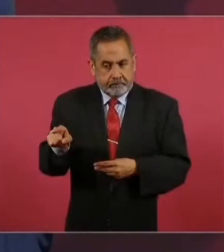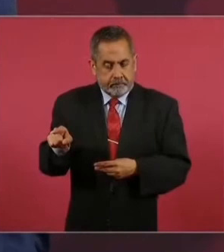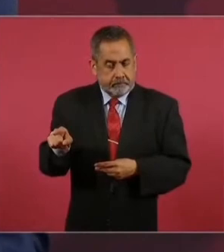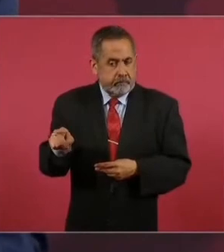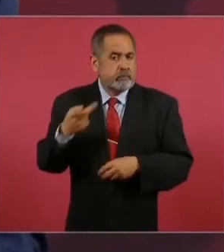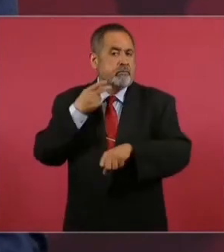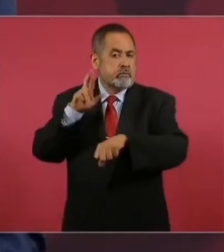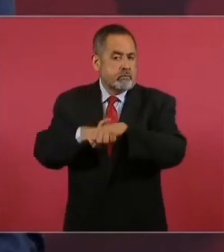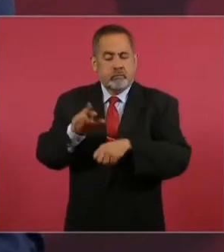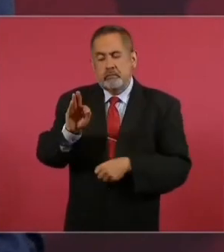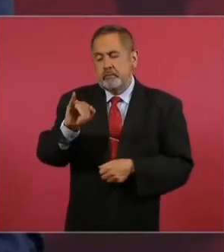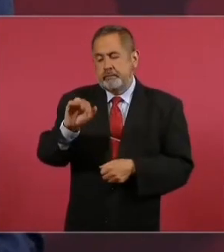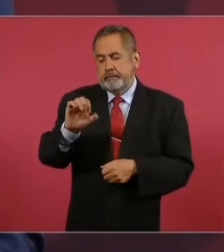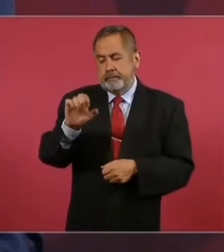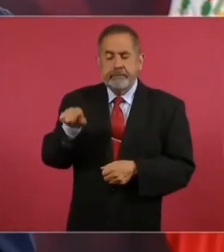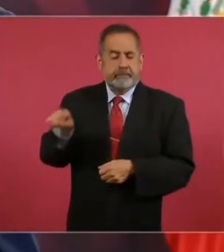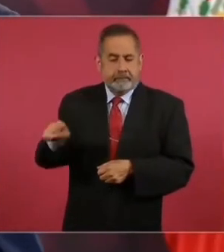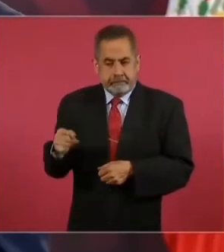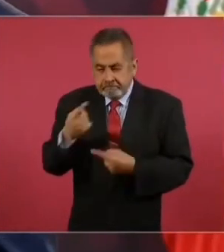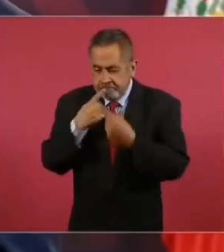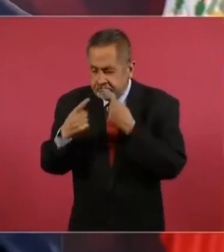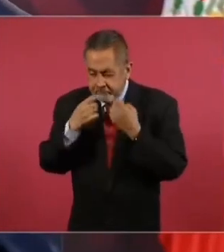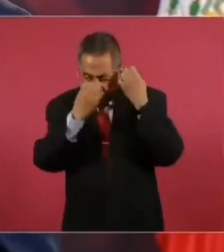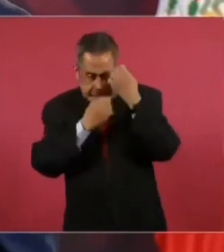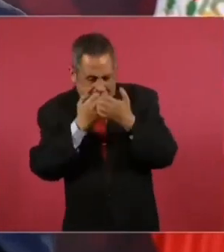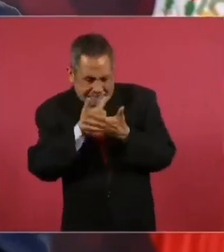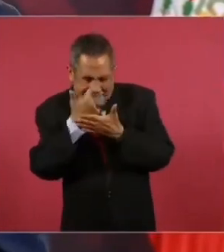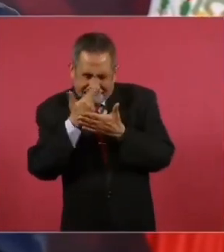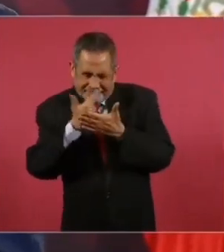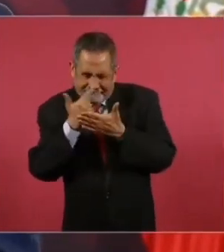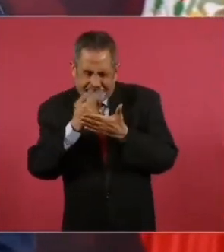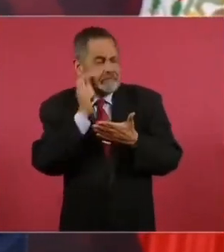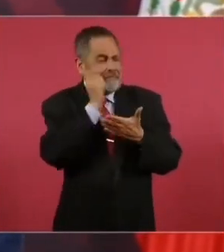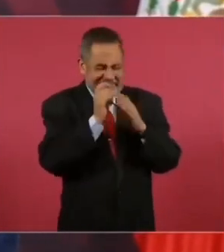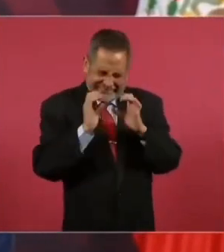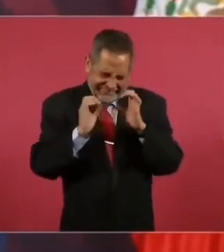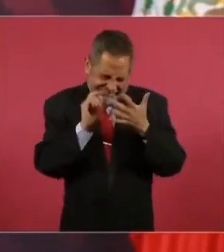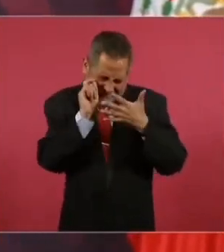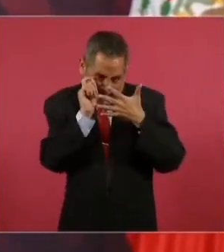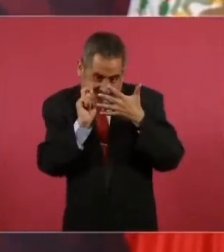procurador fiscal que hagan una revisión minuciosa.